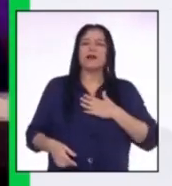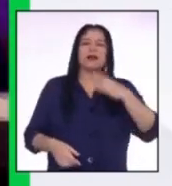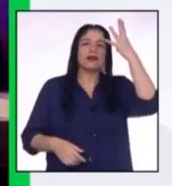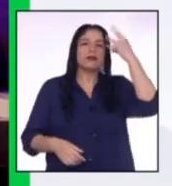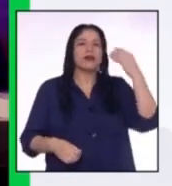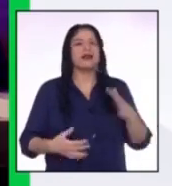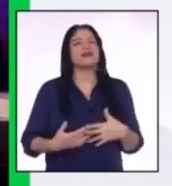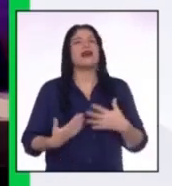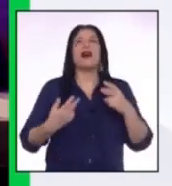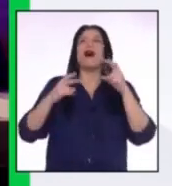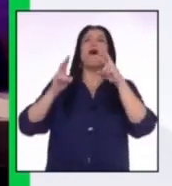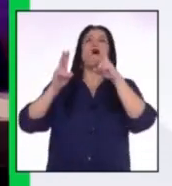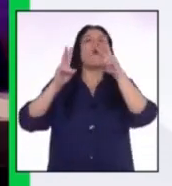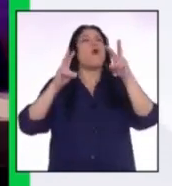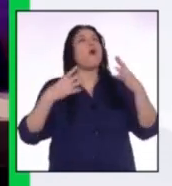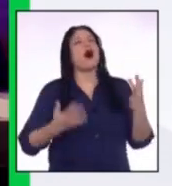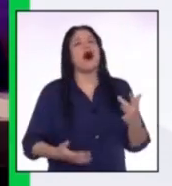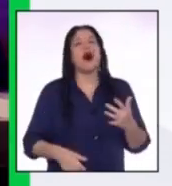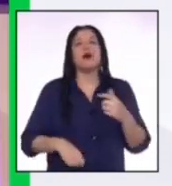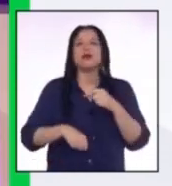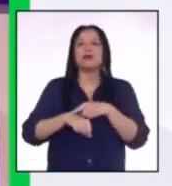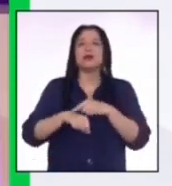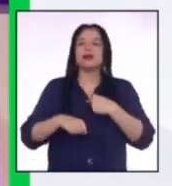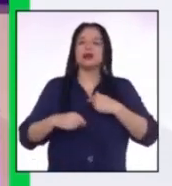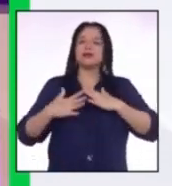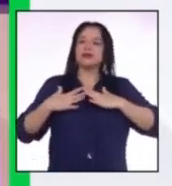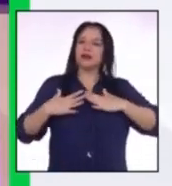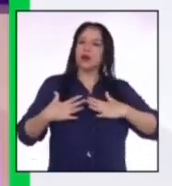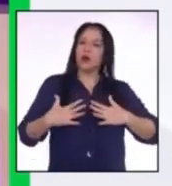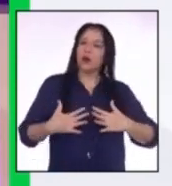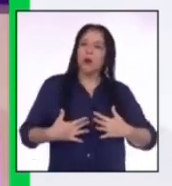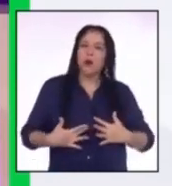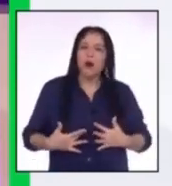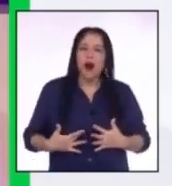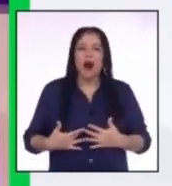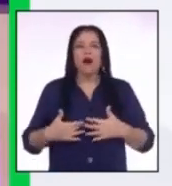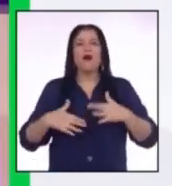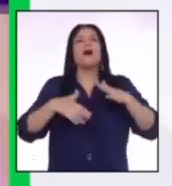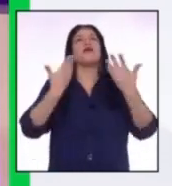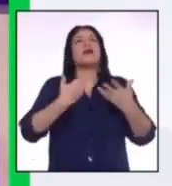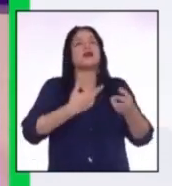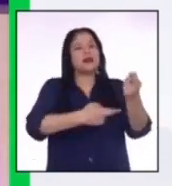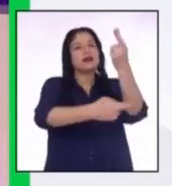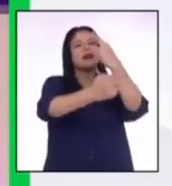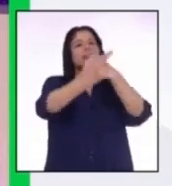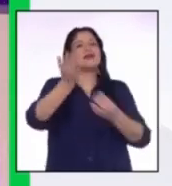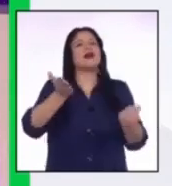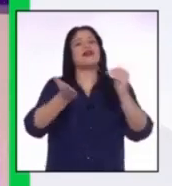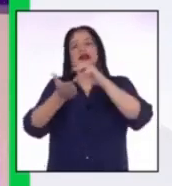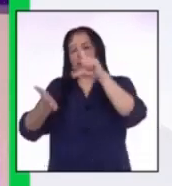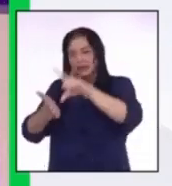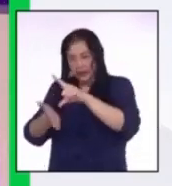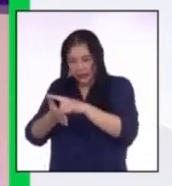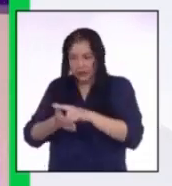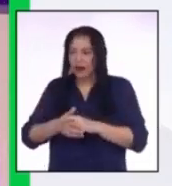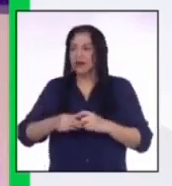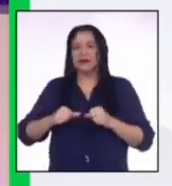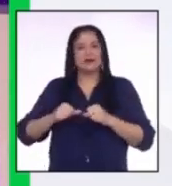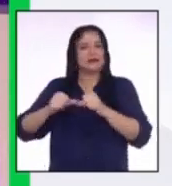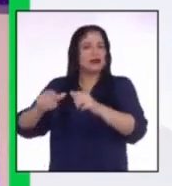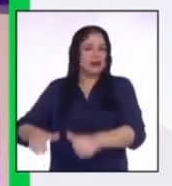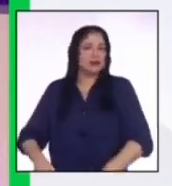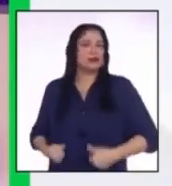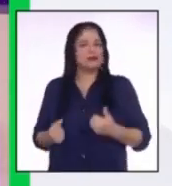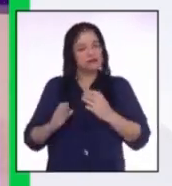poner un cable a tierra son estos momentos que me dan calma y me da la tranquilidad para poder respirar izar la ciudad y seguir viviendo aquí